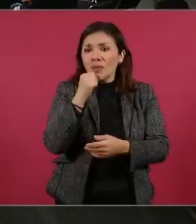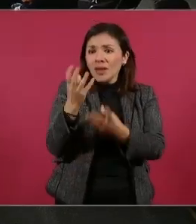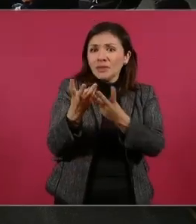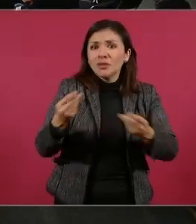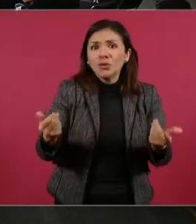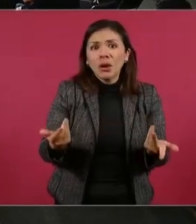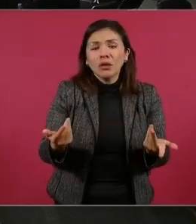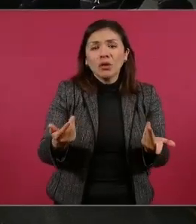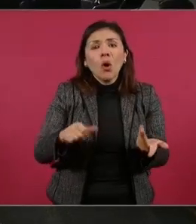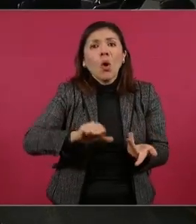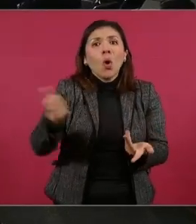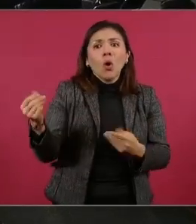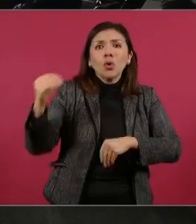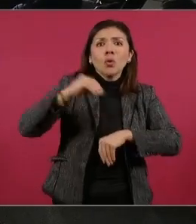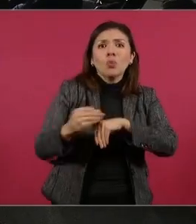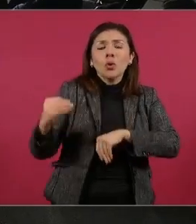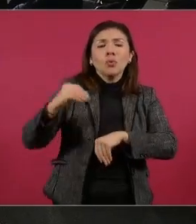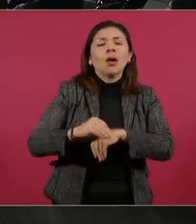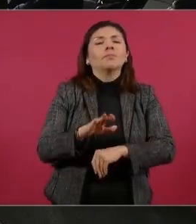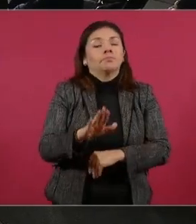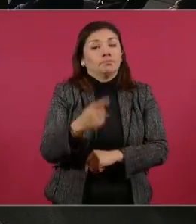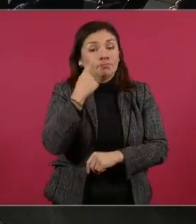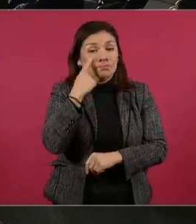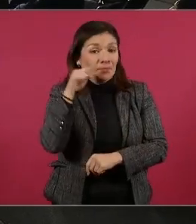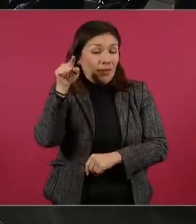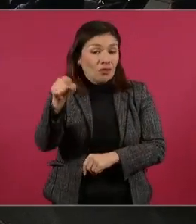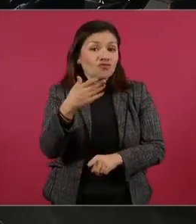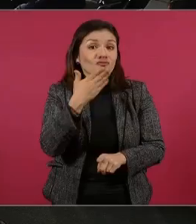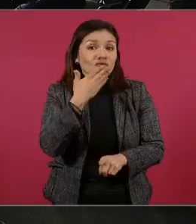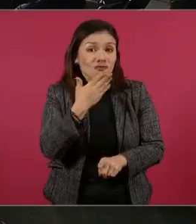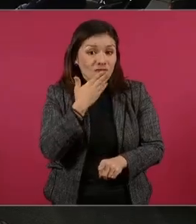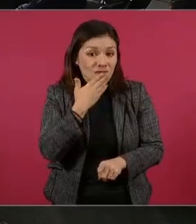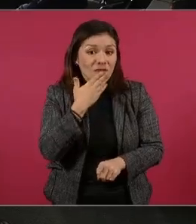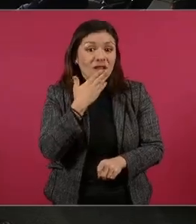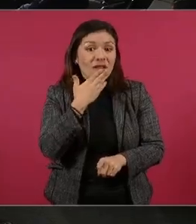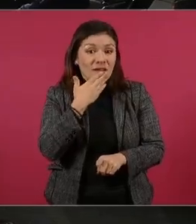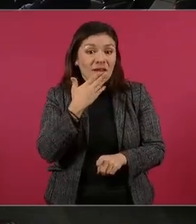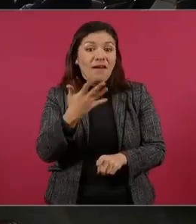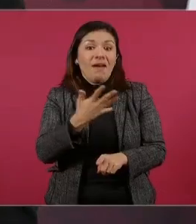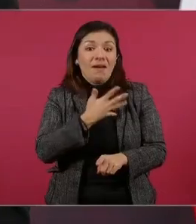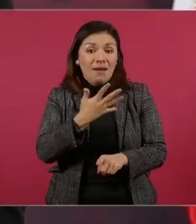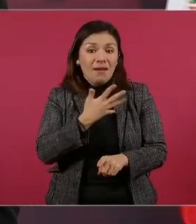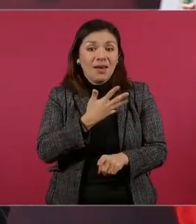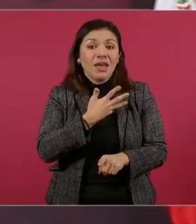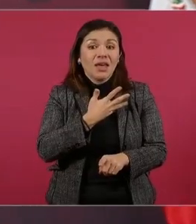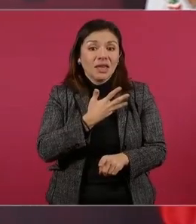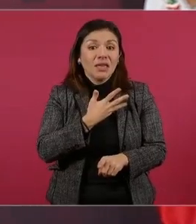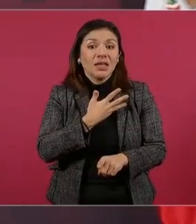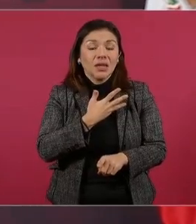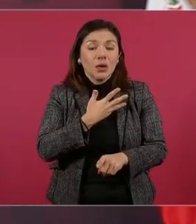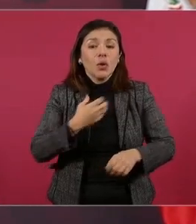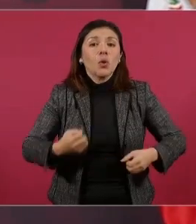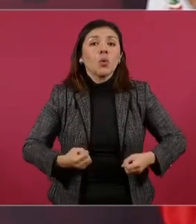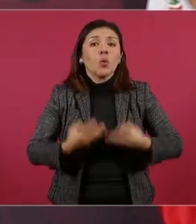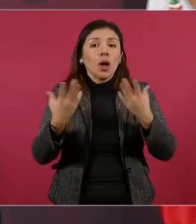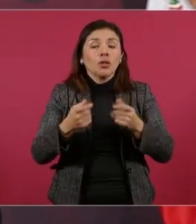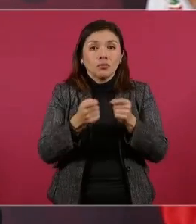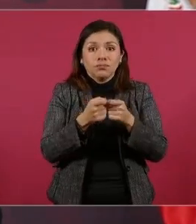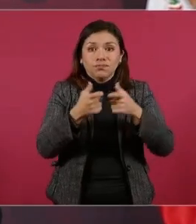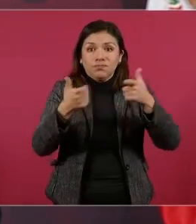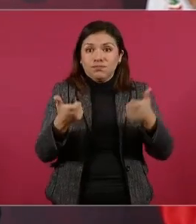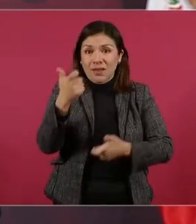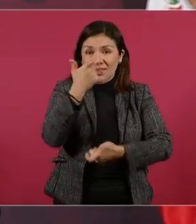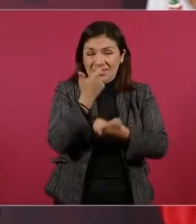empresas que están en Sonora F que Sonora nada más este tiene una tasa de crecimiento